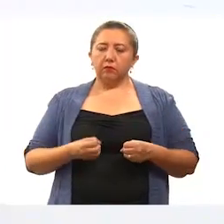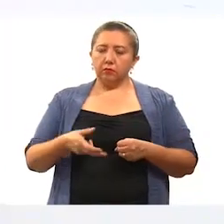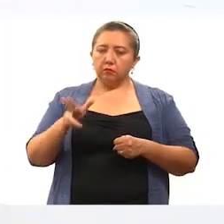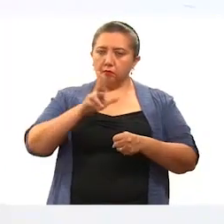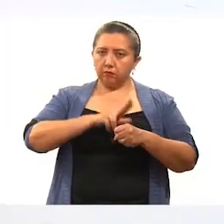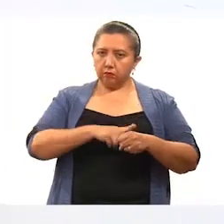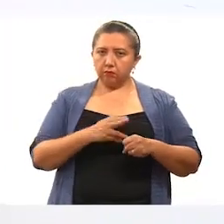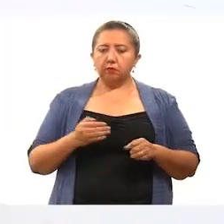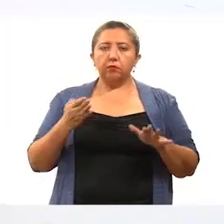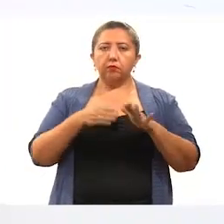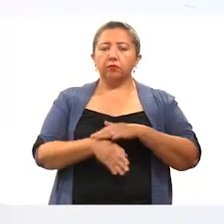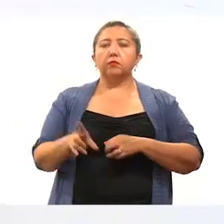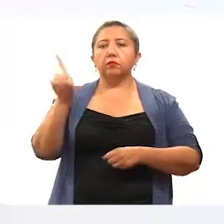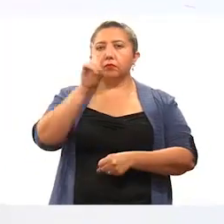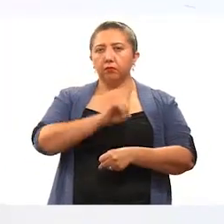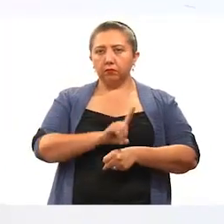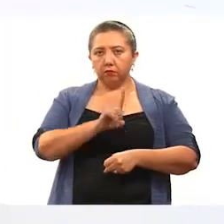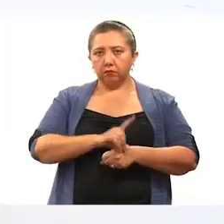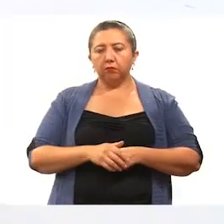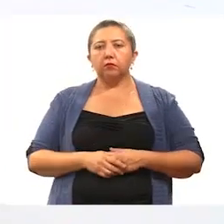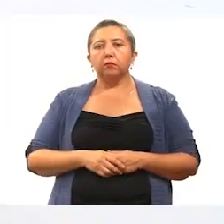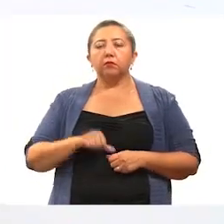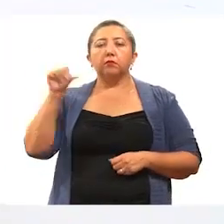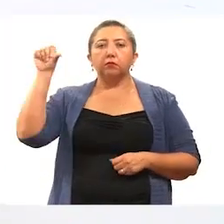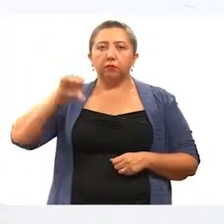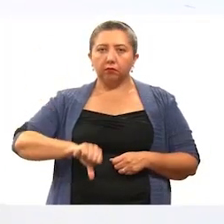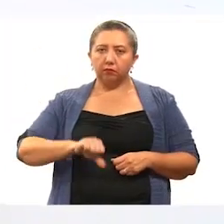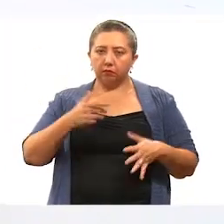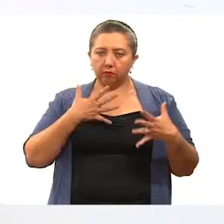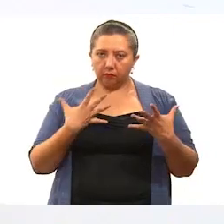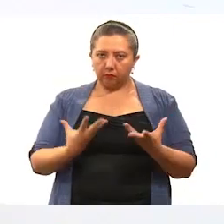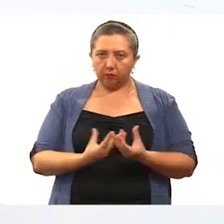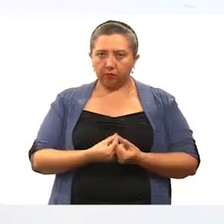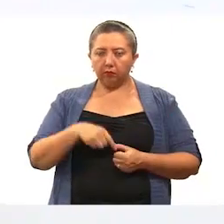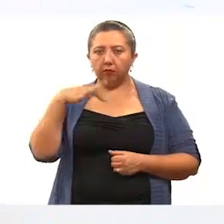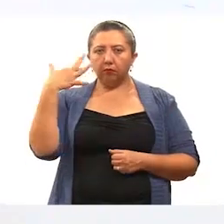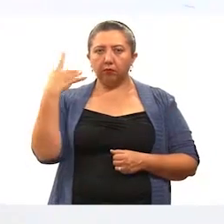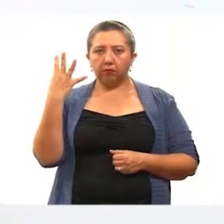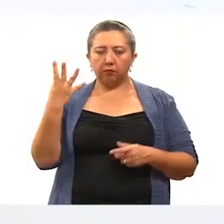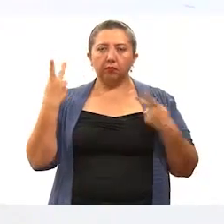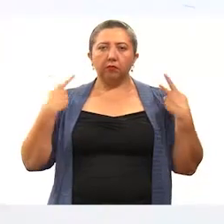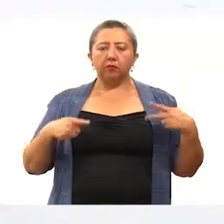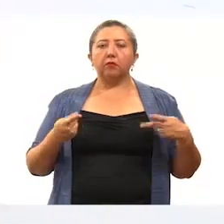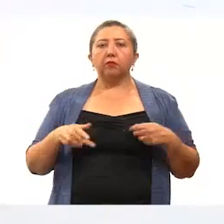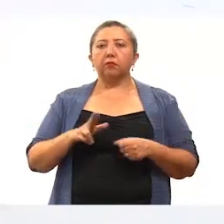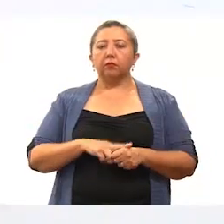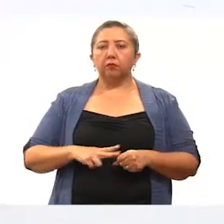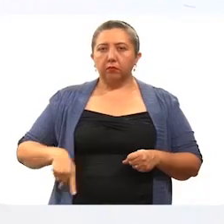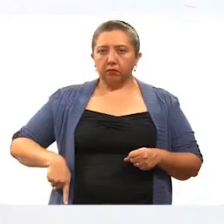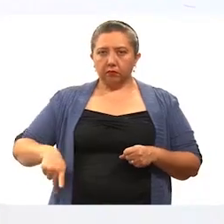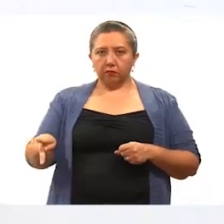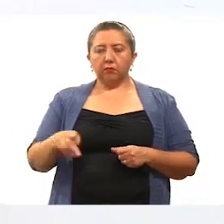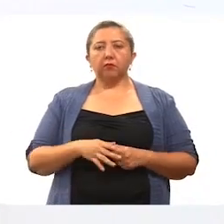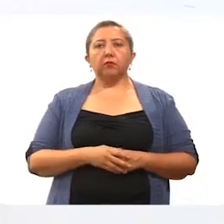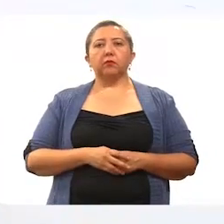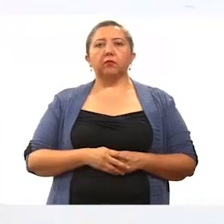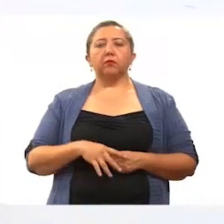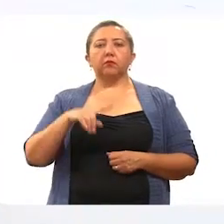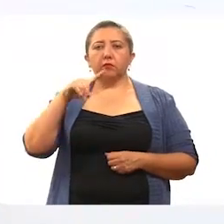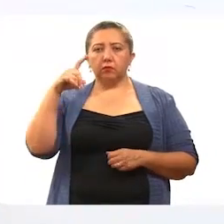la ocupación hospitalaria y los ingresos diarios. El día de hoy tenemos 54 pacientes en hospitales públicos.